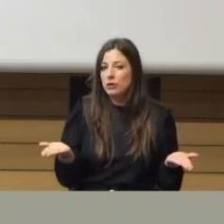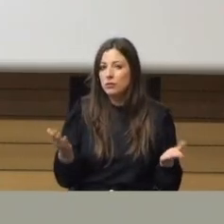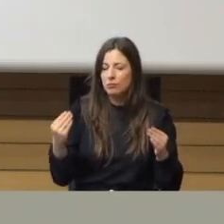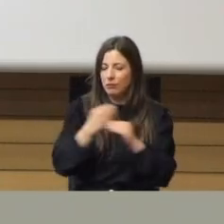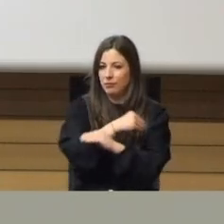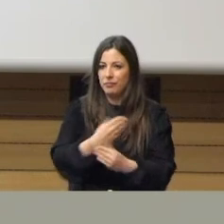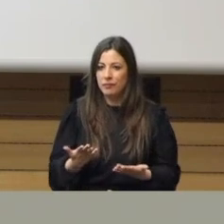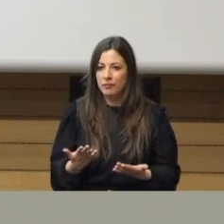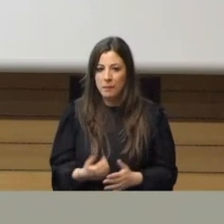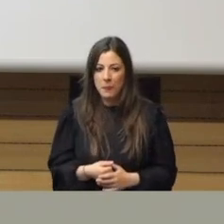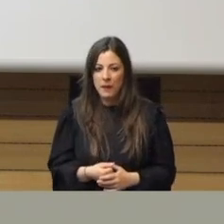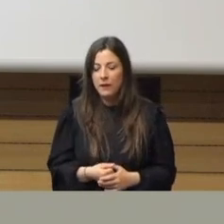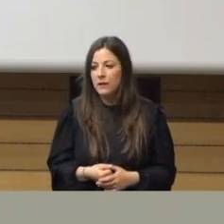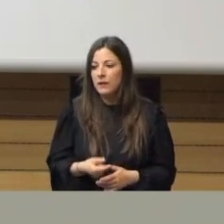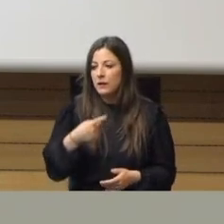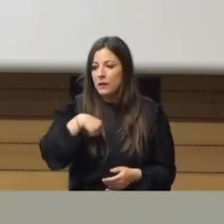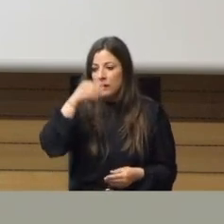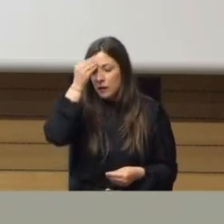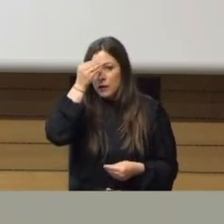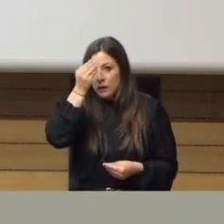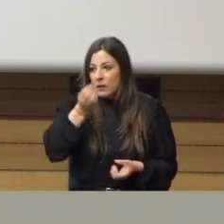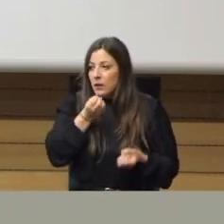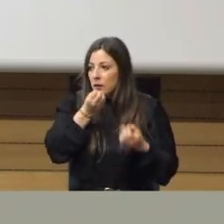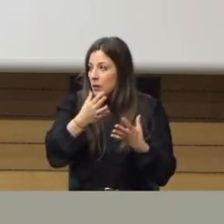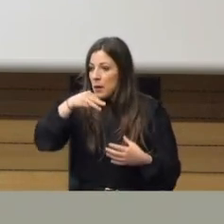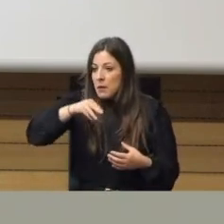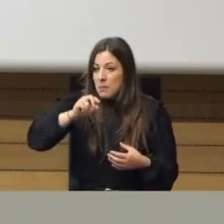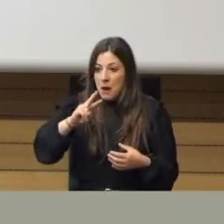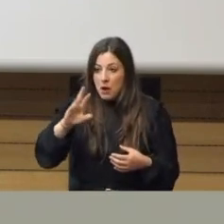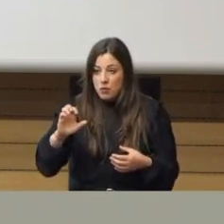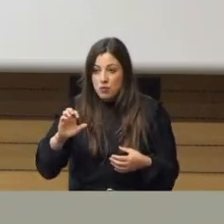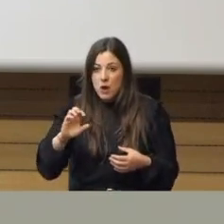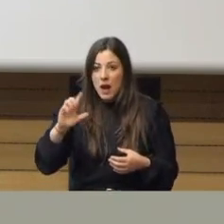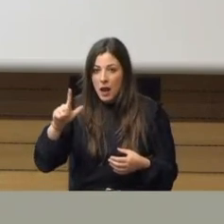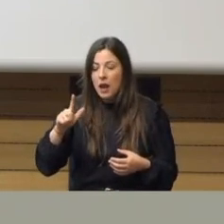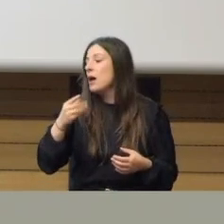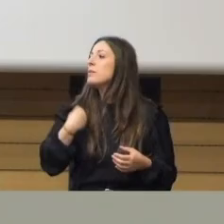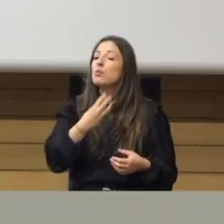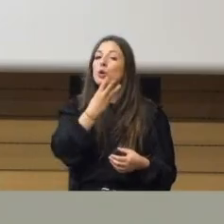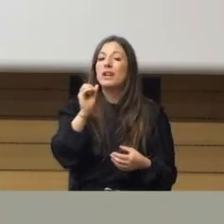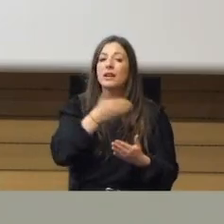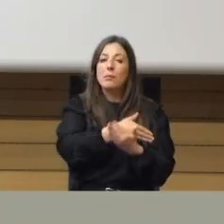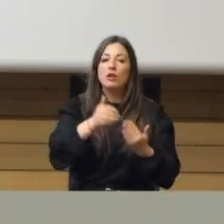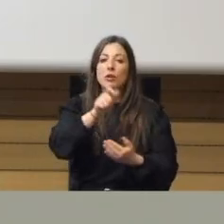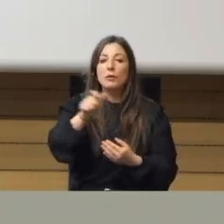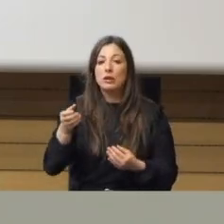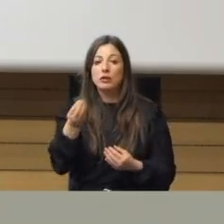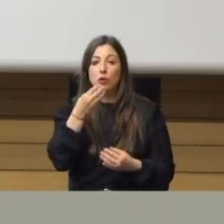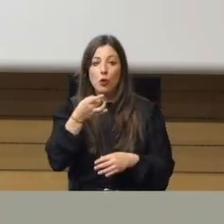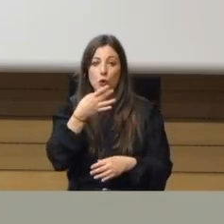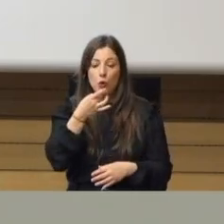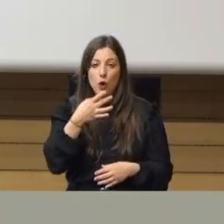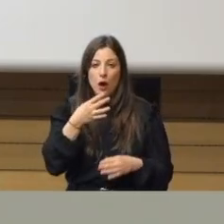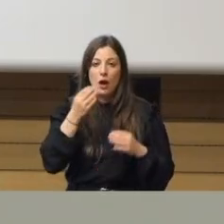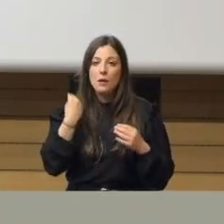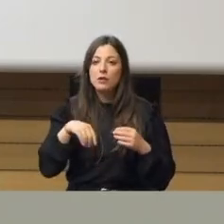Entonces, nosotros lo que nos planteamos con Manu, fue de esos 30 millones de consumidores, hacer una